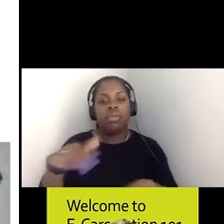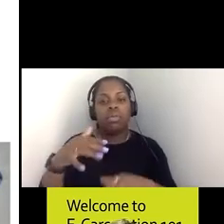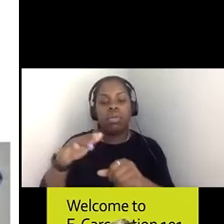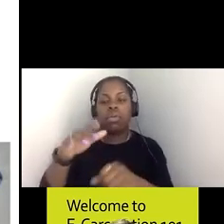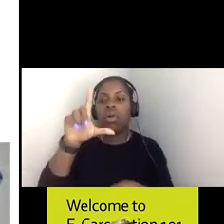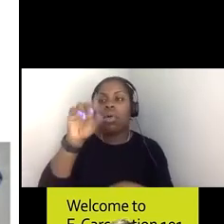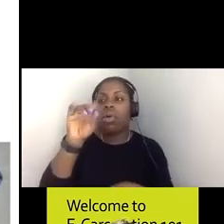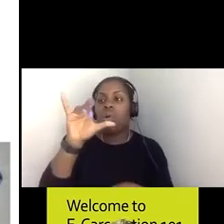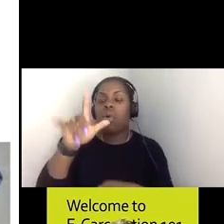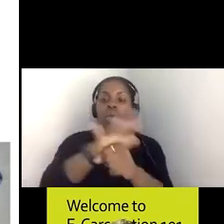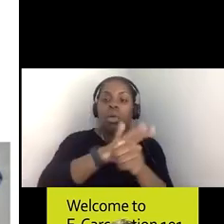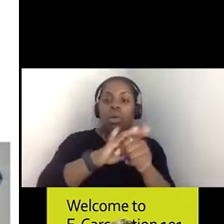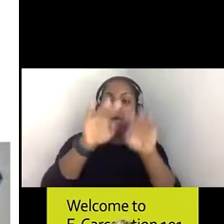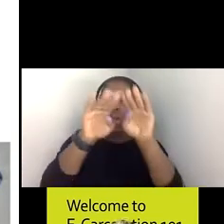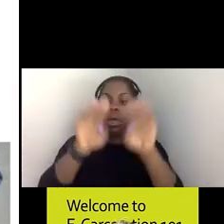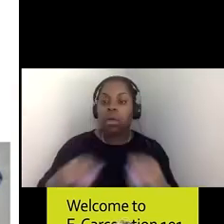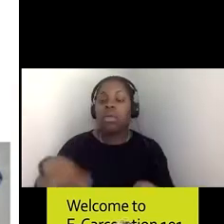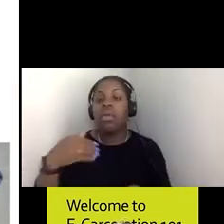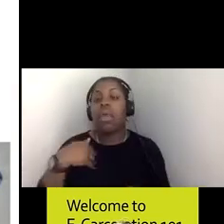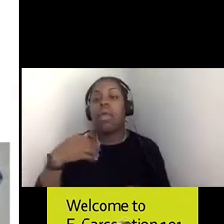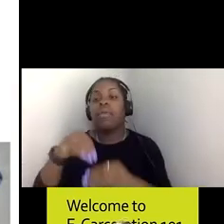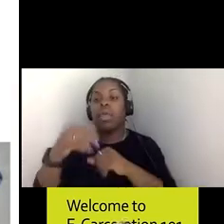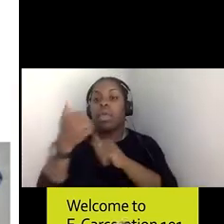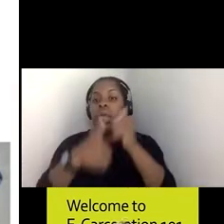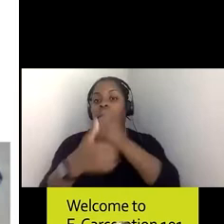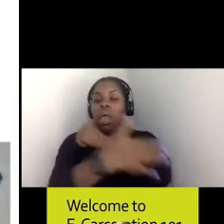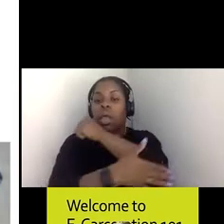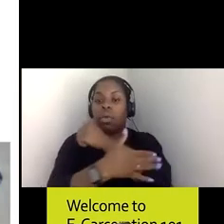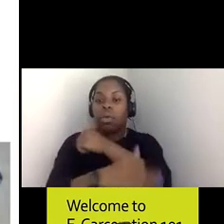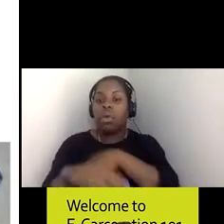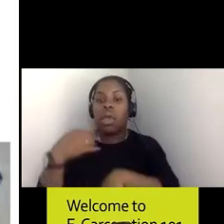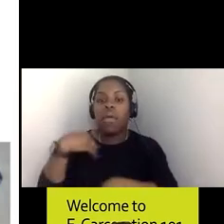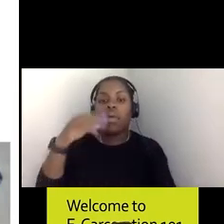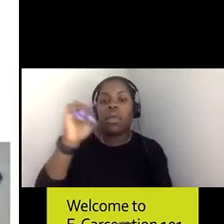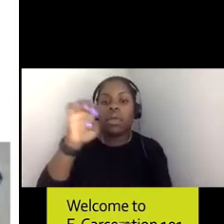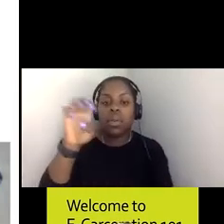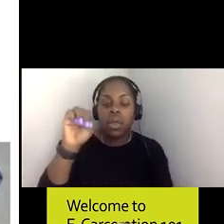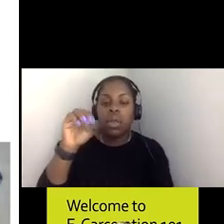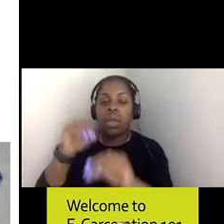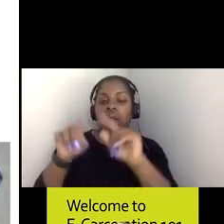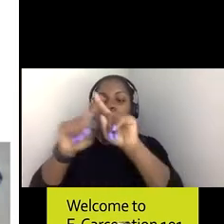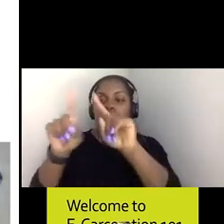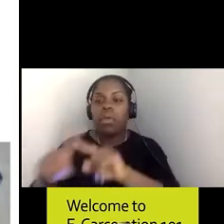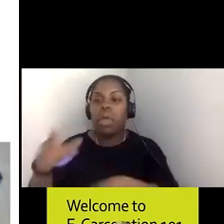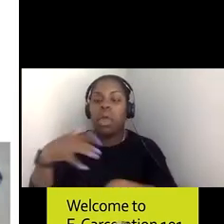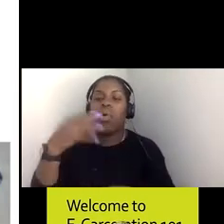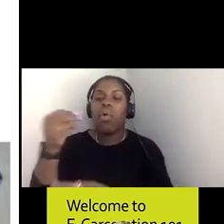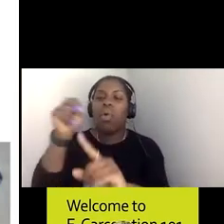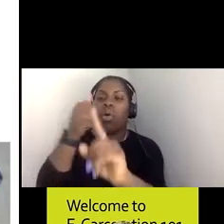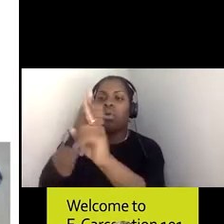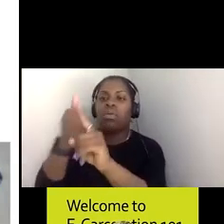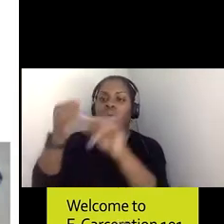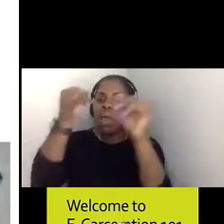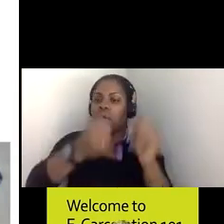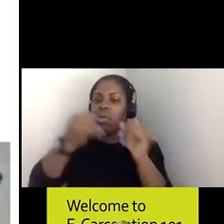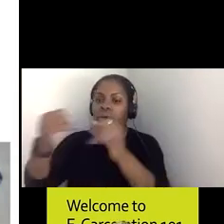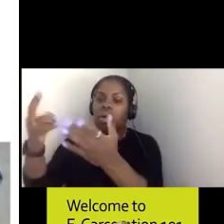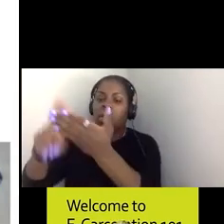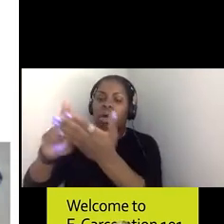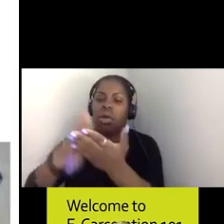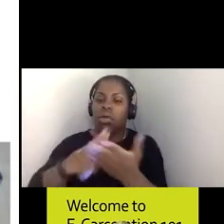monitoreo electrónico se hace contractualmente a un nivel local. Cada condado tiene un programa de monitoreo electrónico, tienen sus